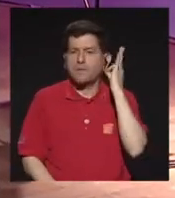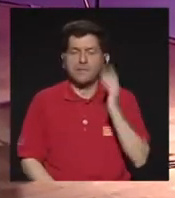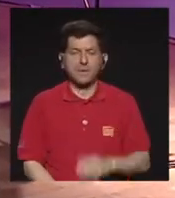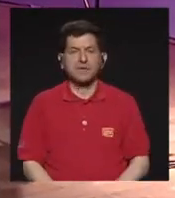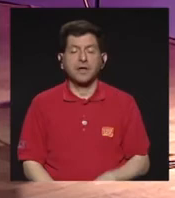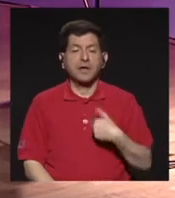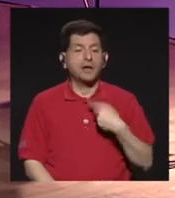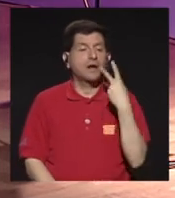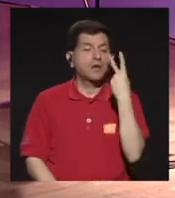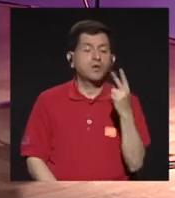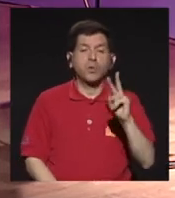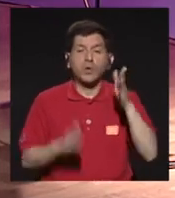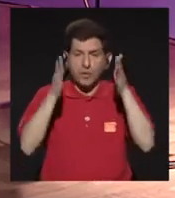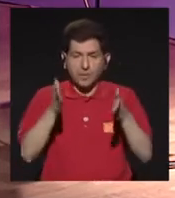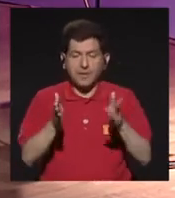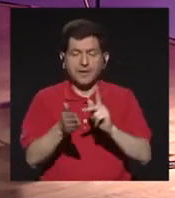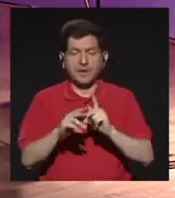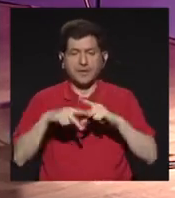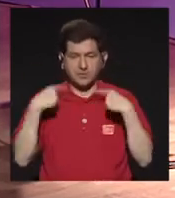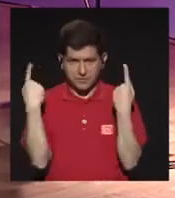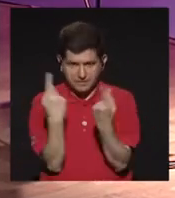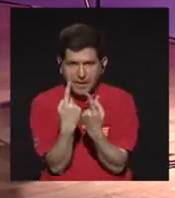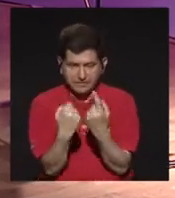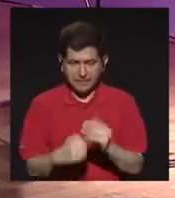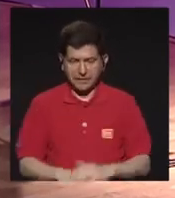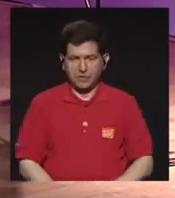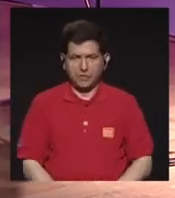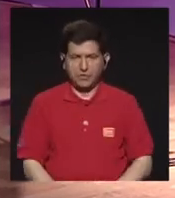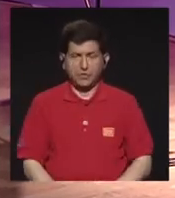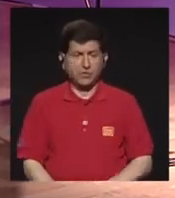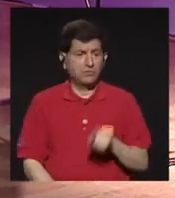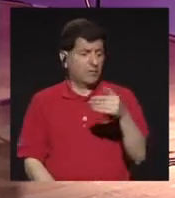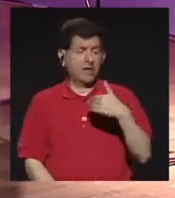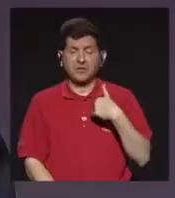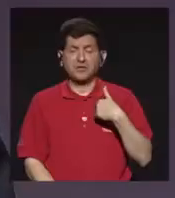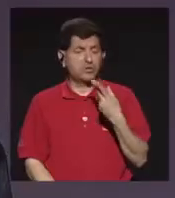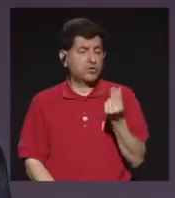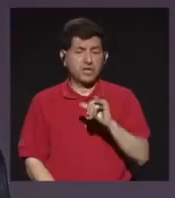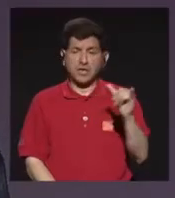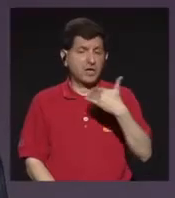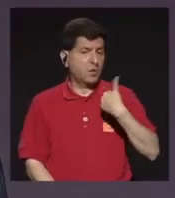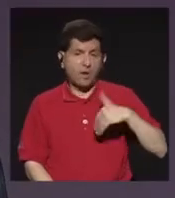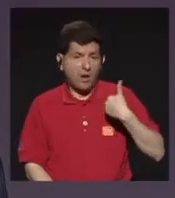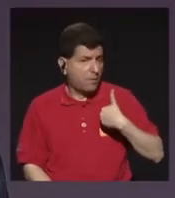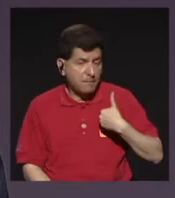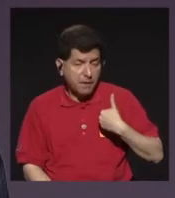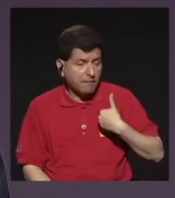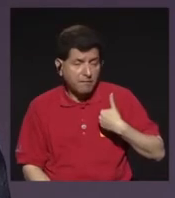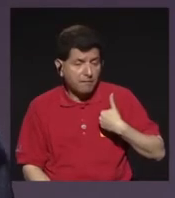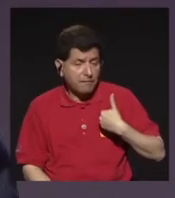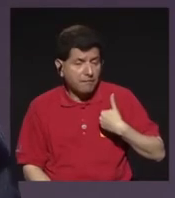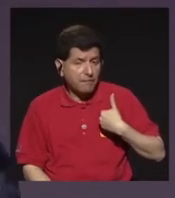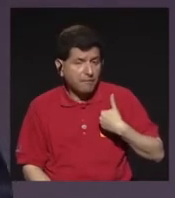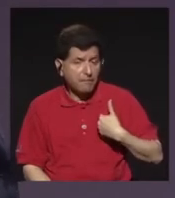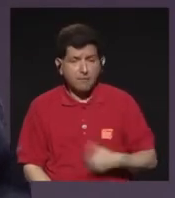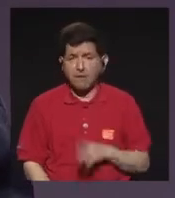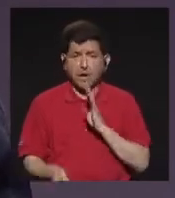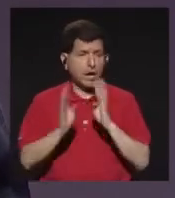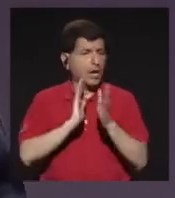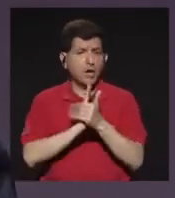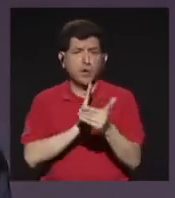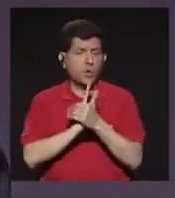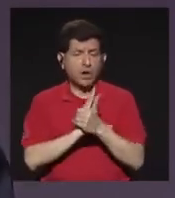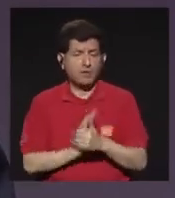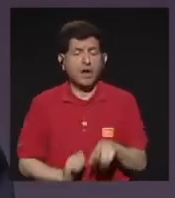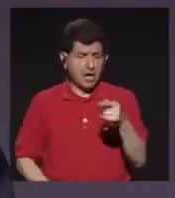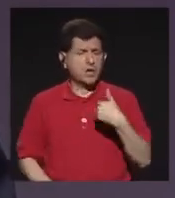Yo veo compañeras de partido que no tienen la plata igual que un hombre. Y no hablando de capacidades, porque